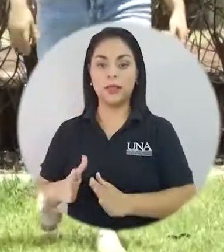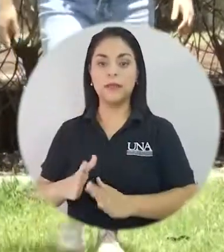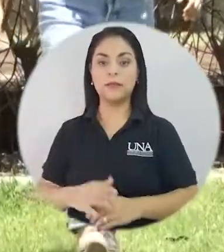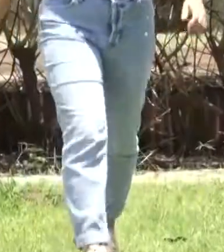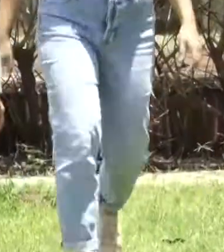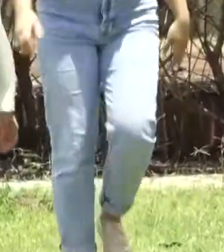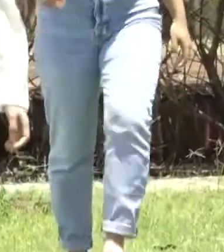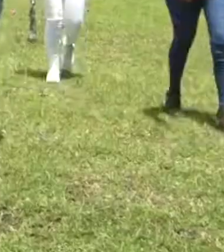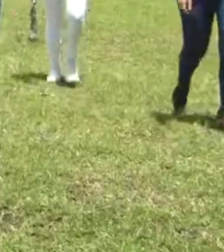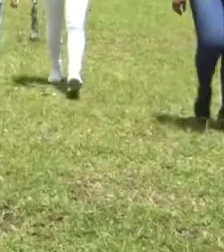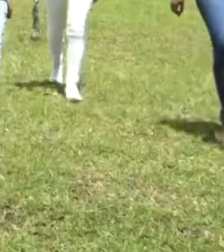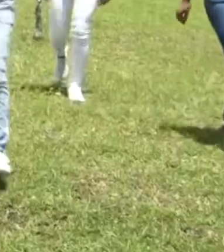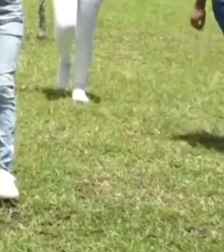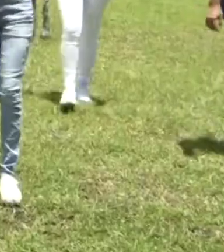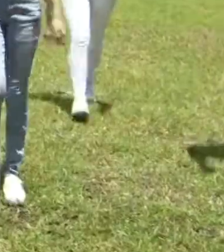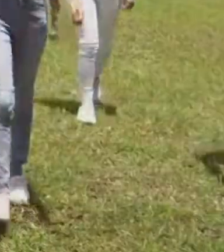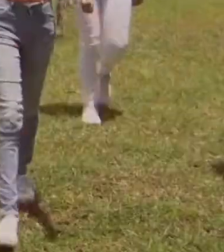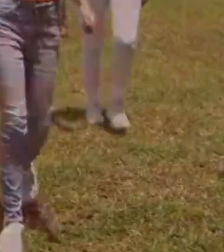Estudiantil.